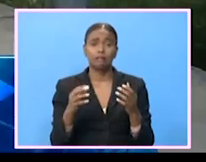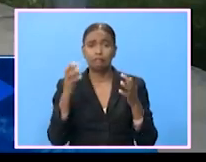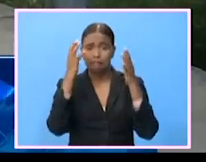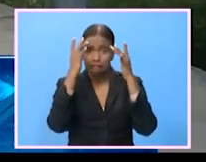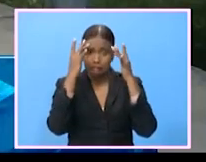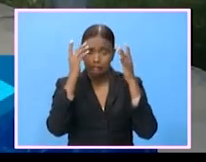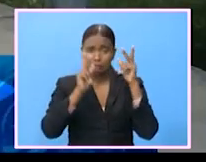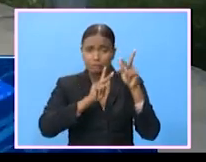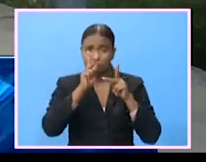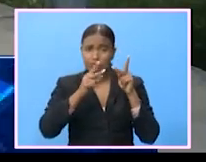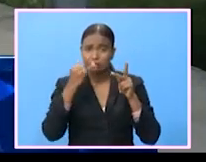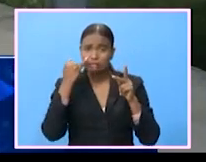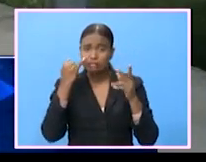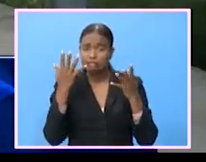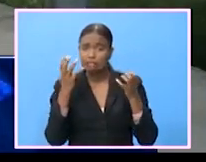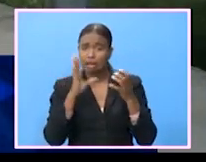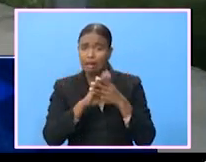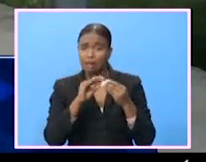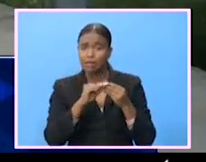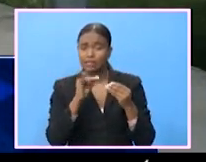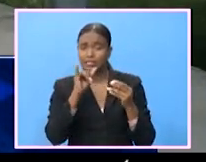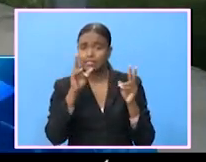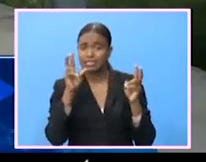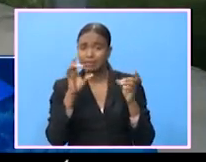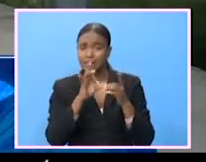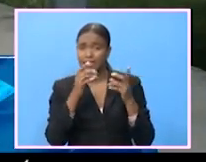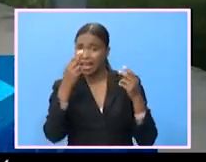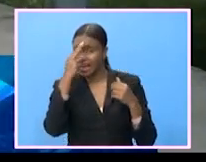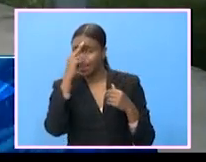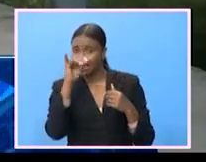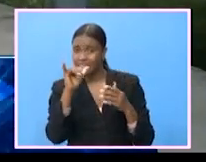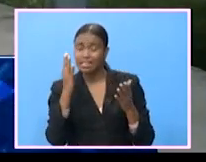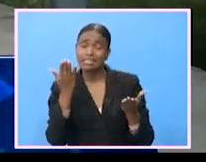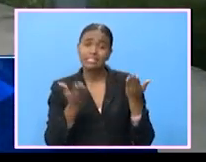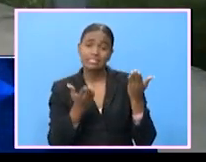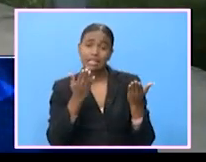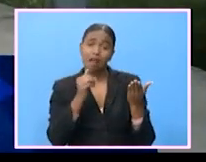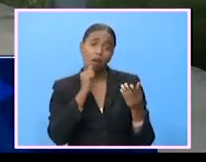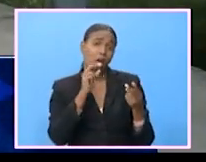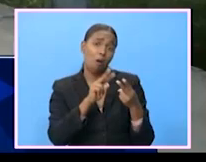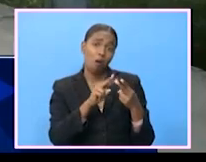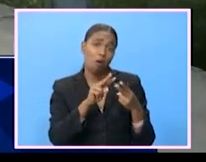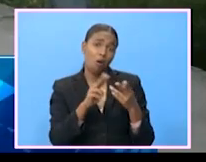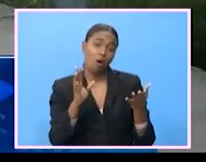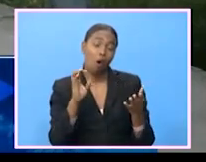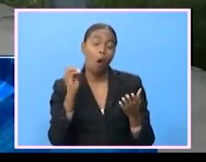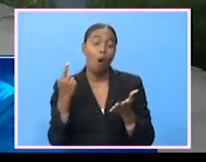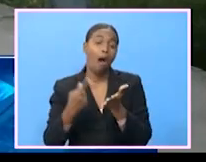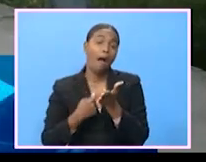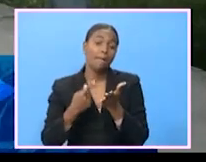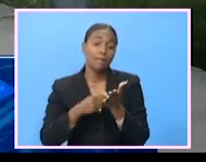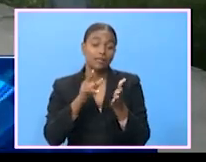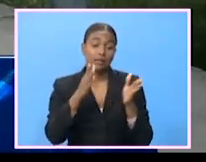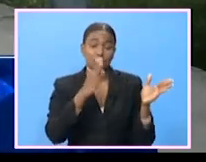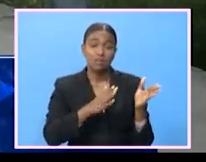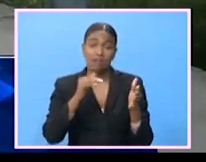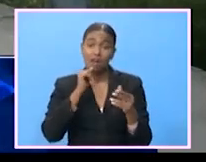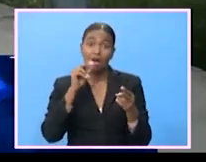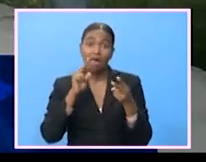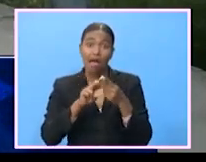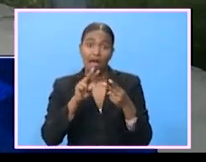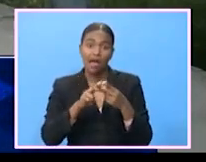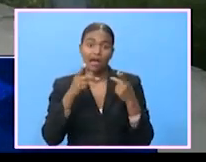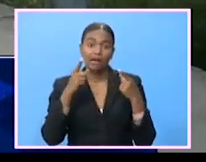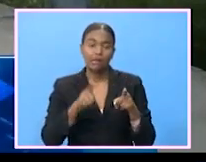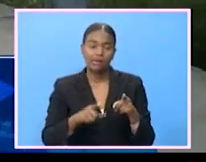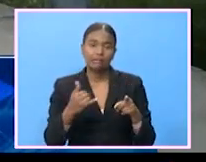de gente, si se quiere, quizás hablando, abordando o indagando sobre temas que quizás no conocen, o que muchas veces ese proceso de desconocimiento les lleva